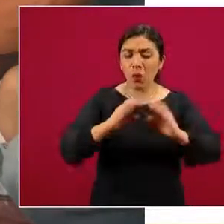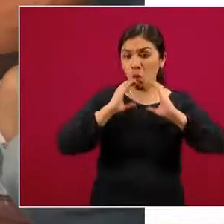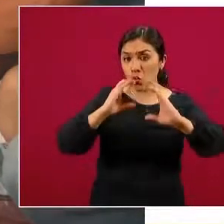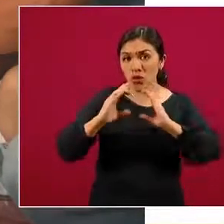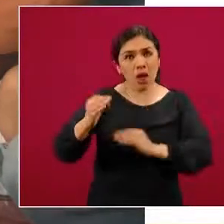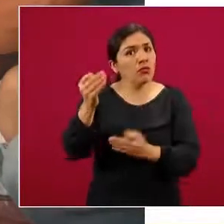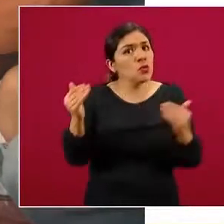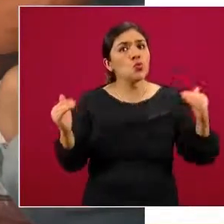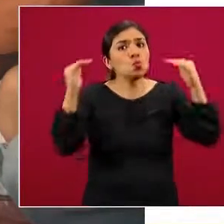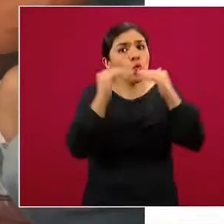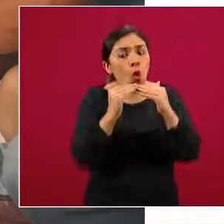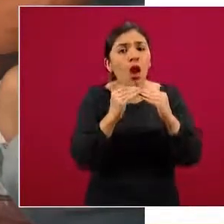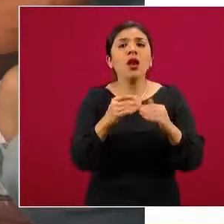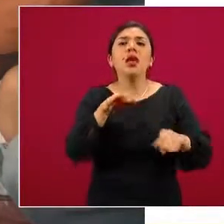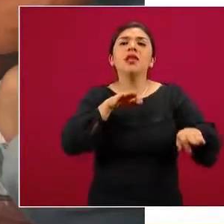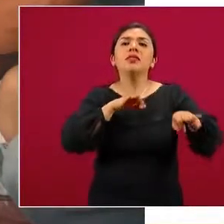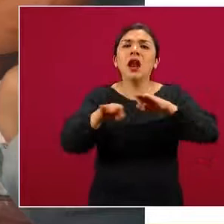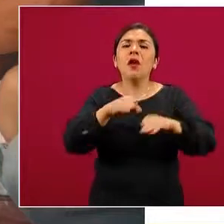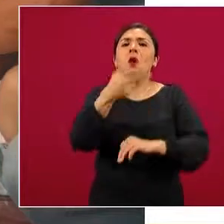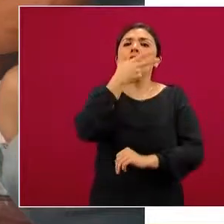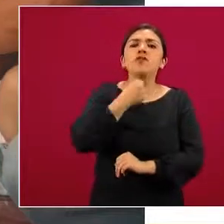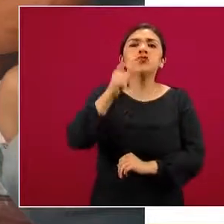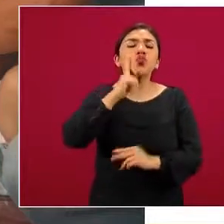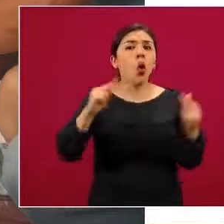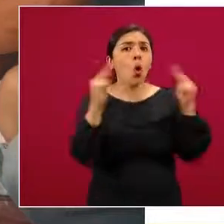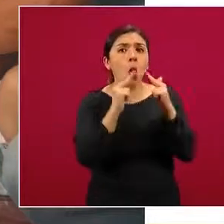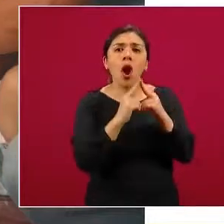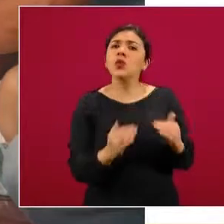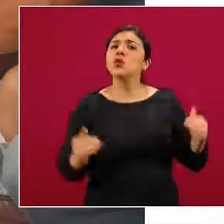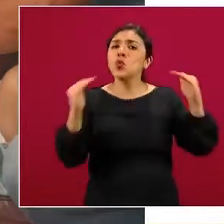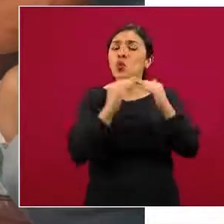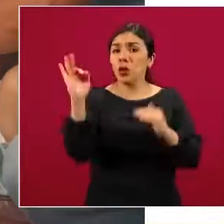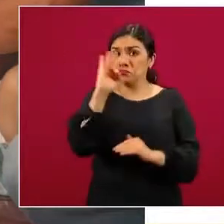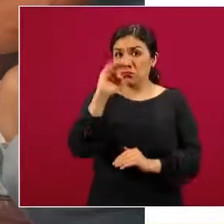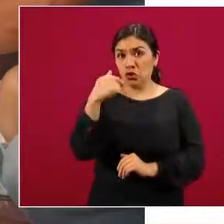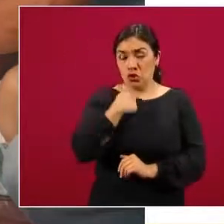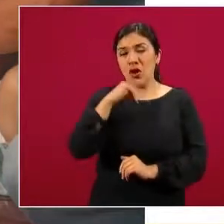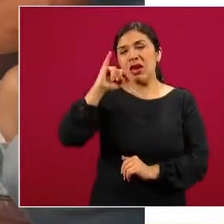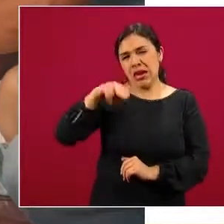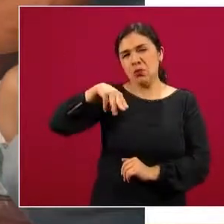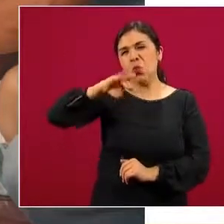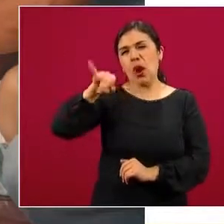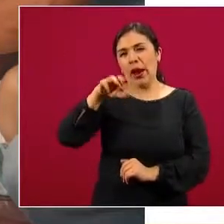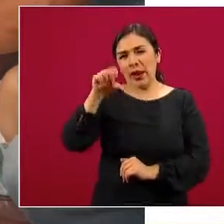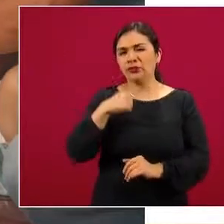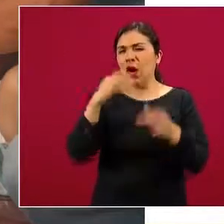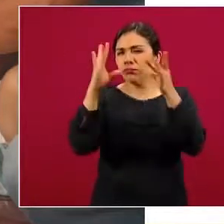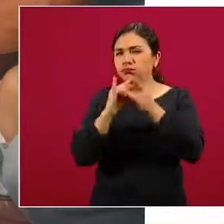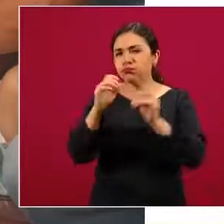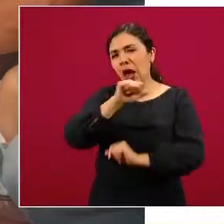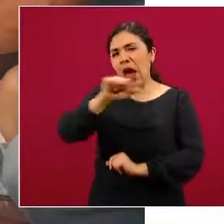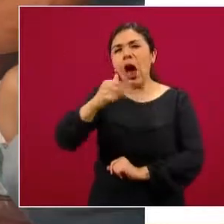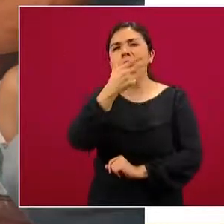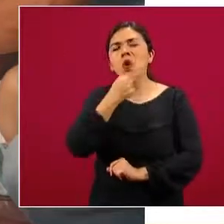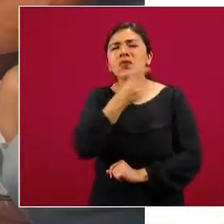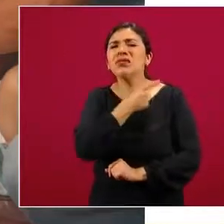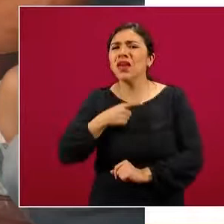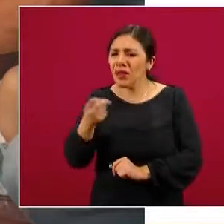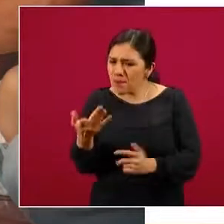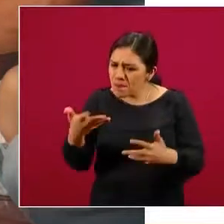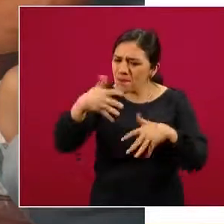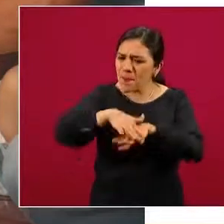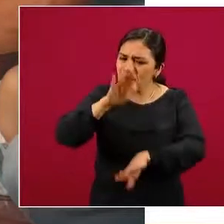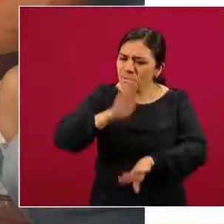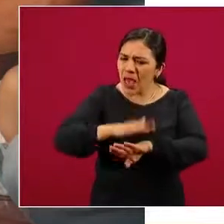dinámicas de los hogares y que los hombres, y nosotros les hablamos desde el Instituto de las Mujeres mucho a los hombres, se involucren en